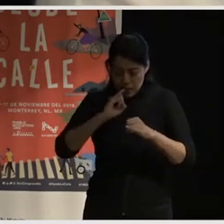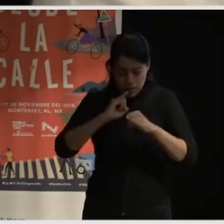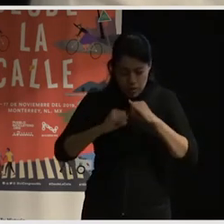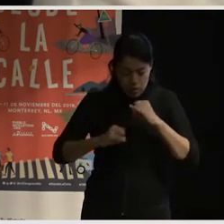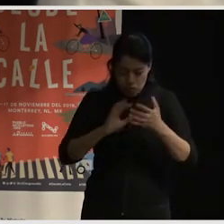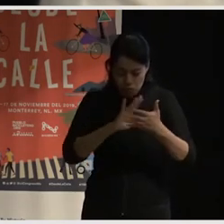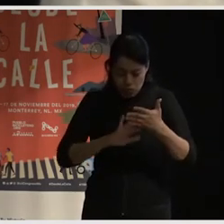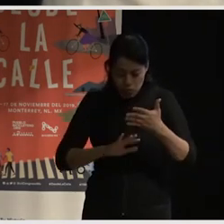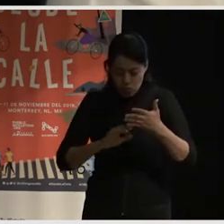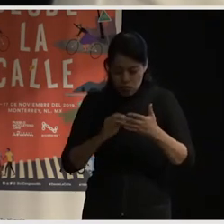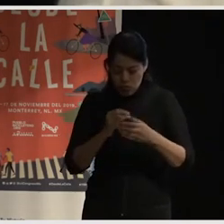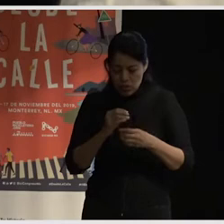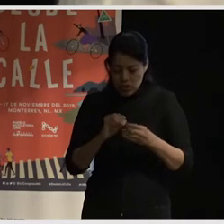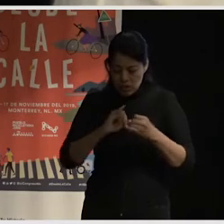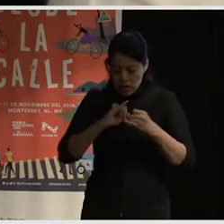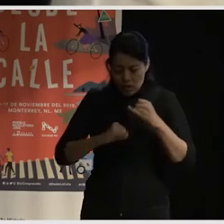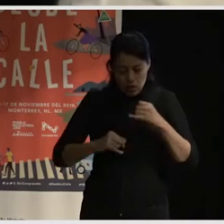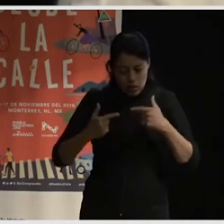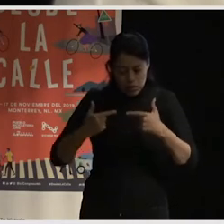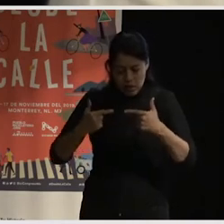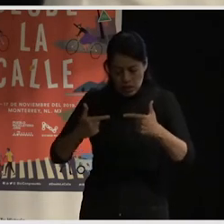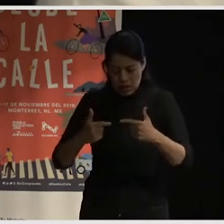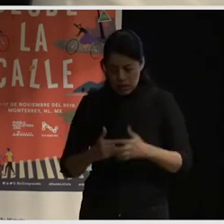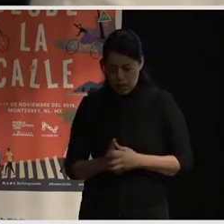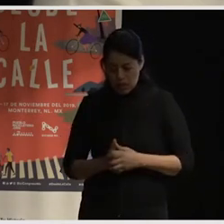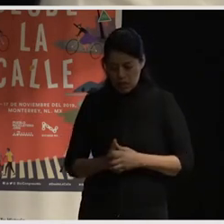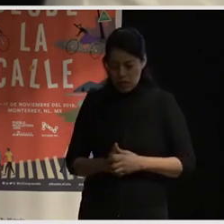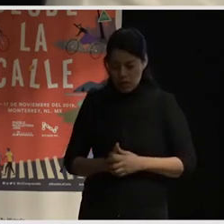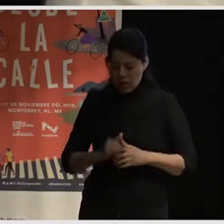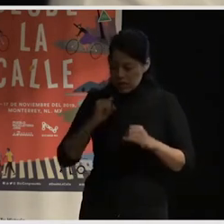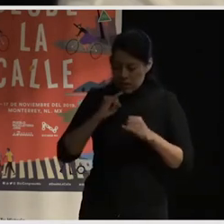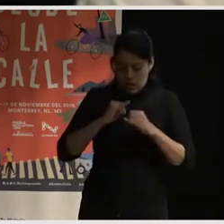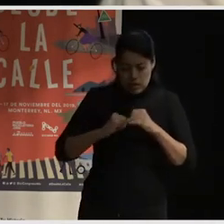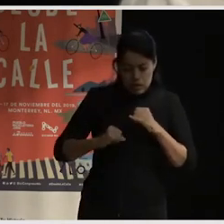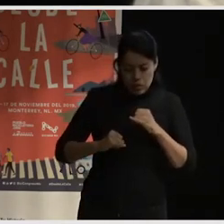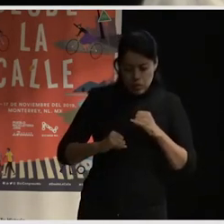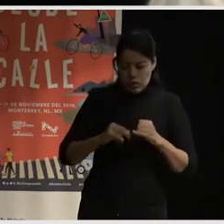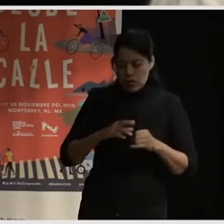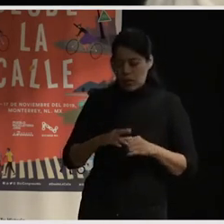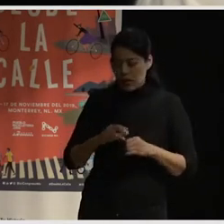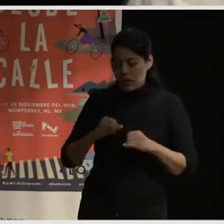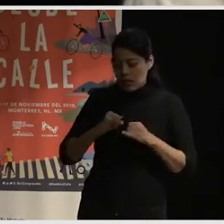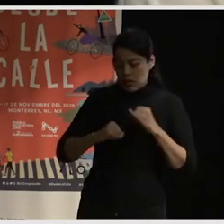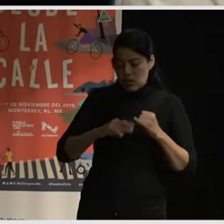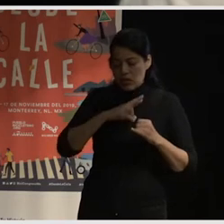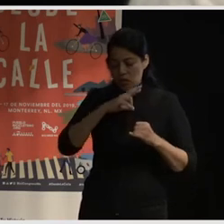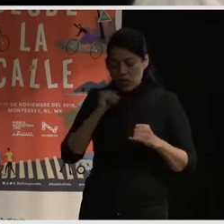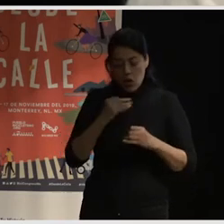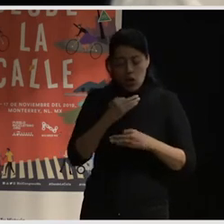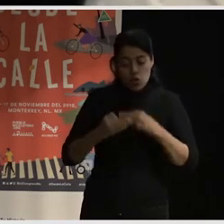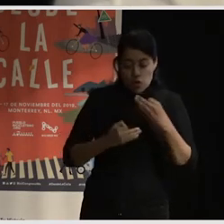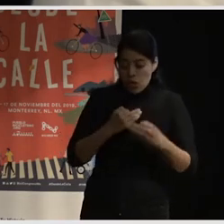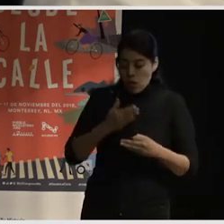o sea describe los momentos de la última generación de la última generación soviética y dice todo el mundo